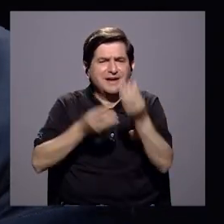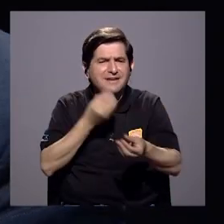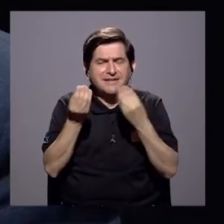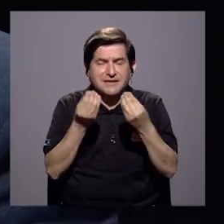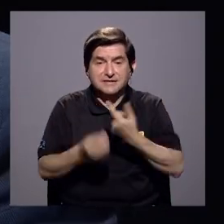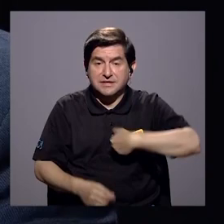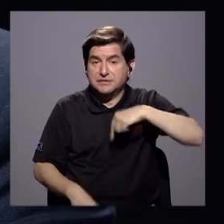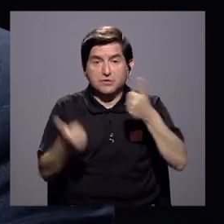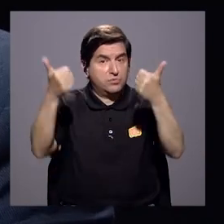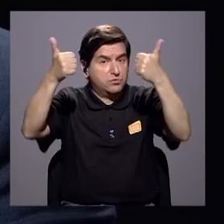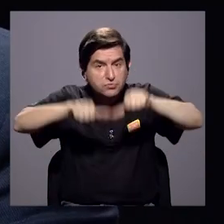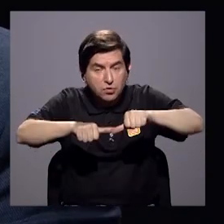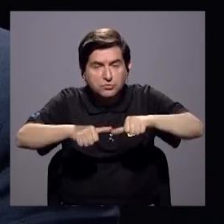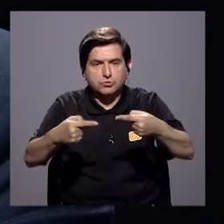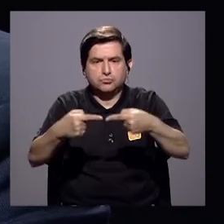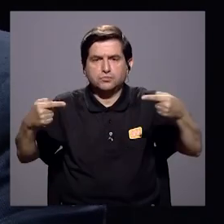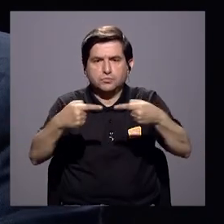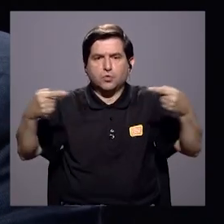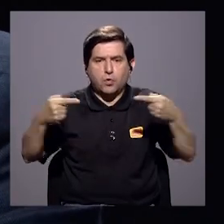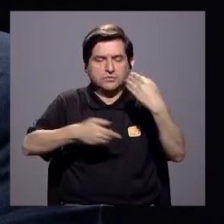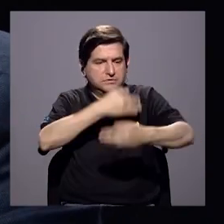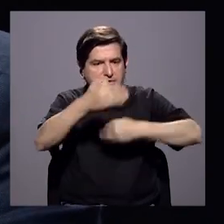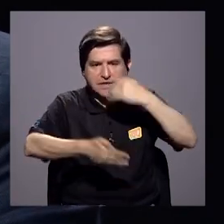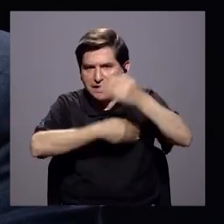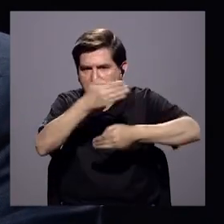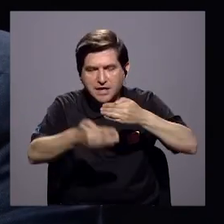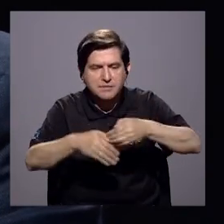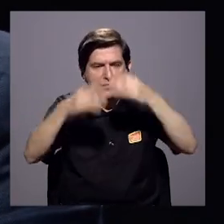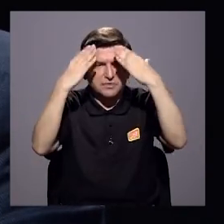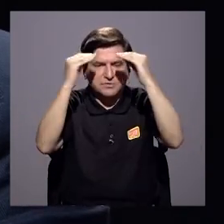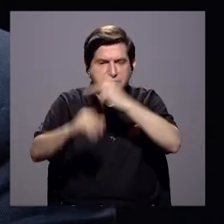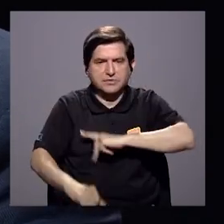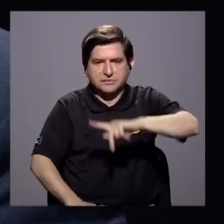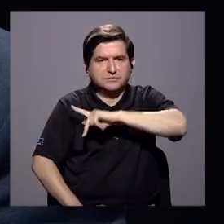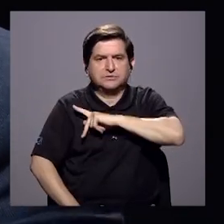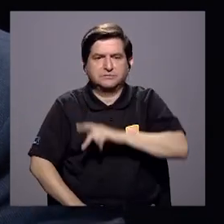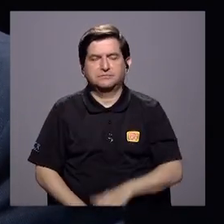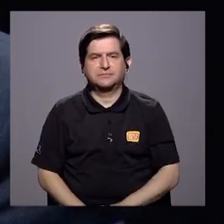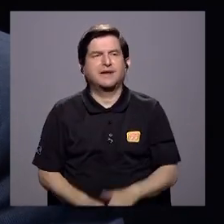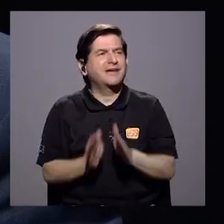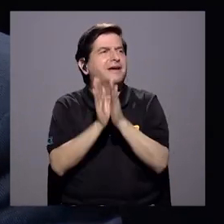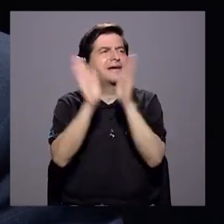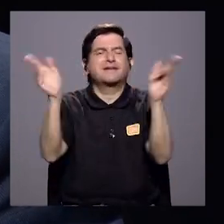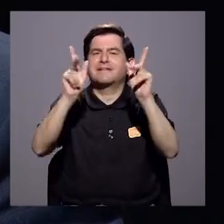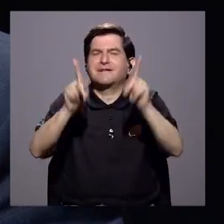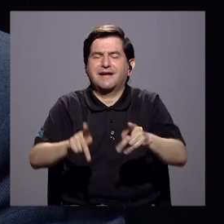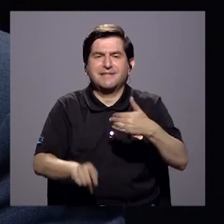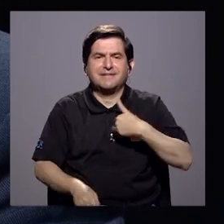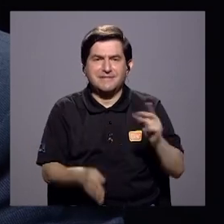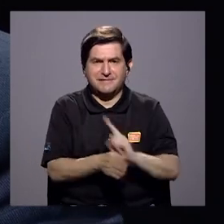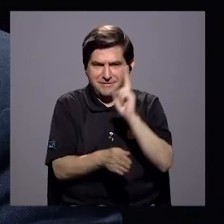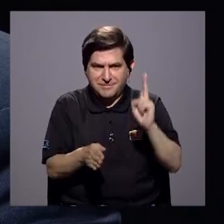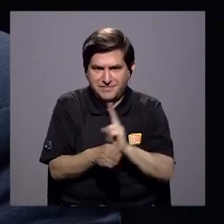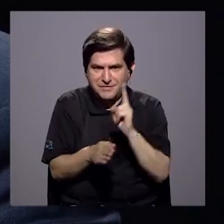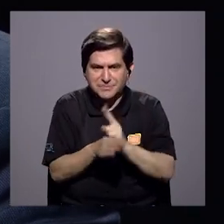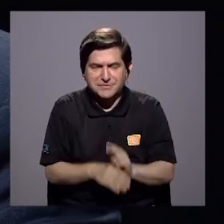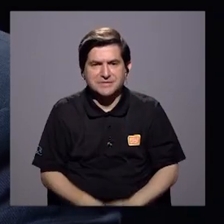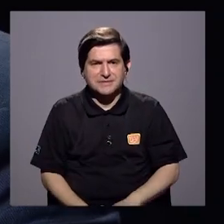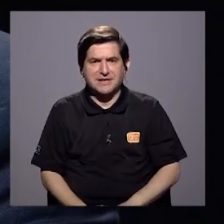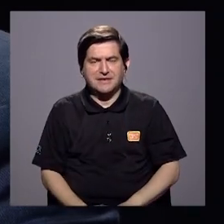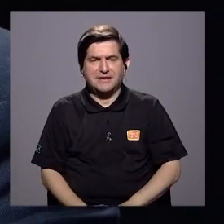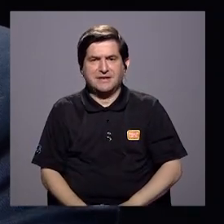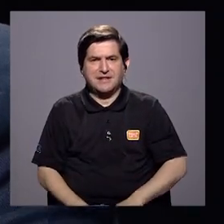si en algo no estamos de acuerdo nos oponemos a este tratamiento de los datos personales a nivel general las personas tienen que utilizar las